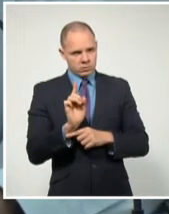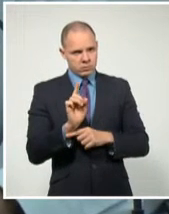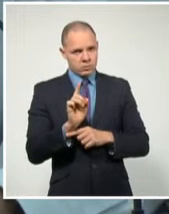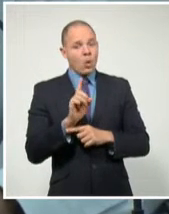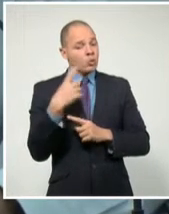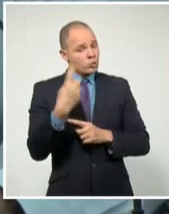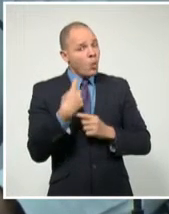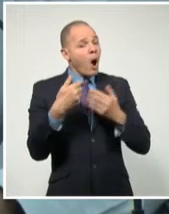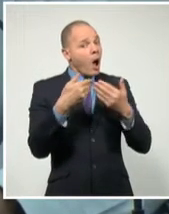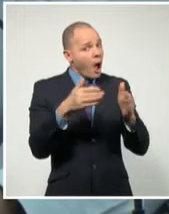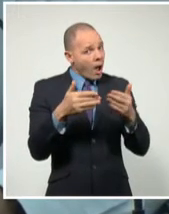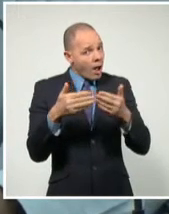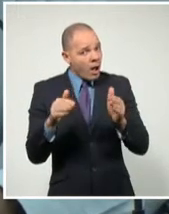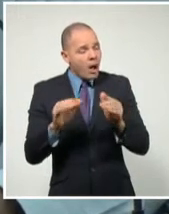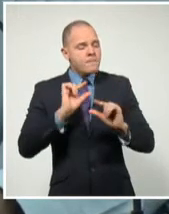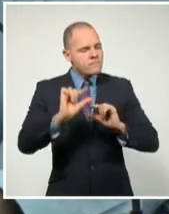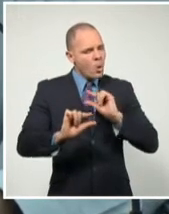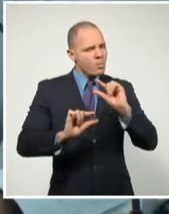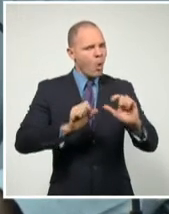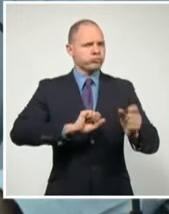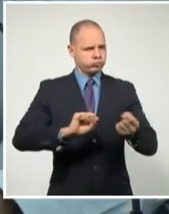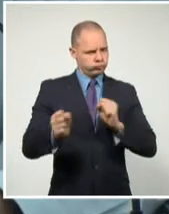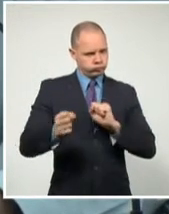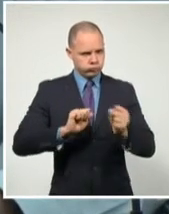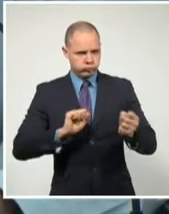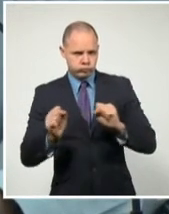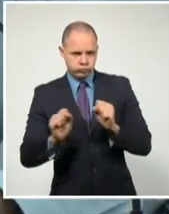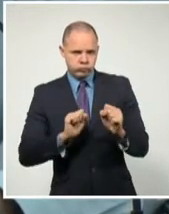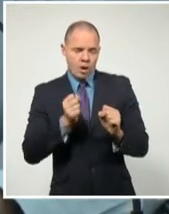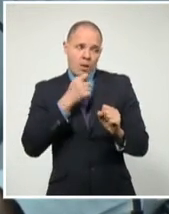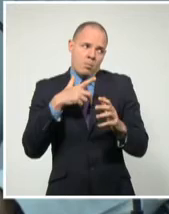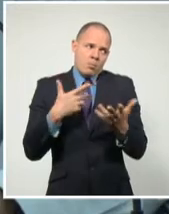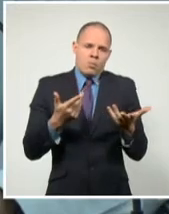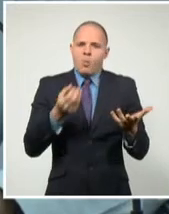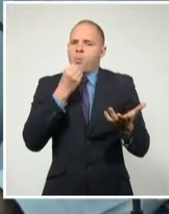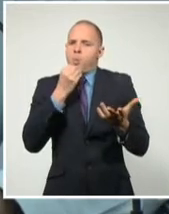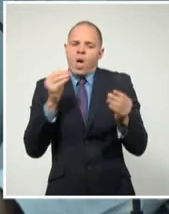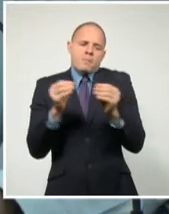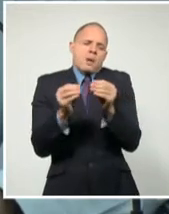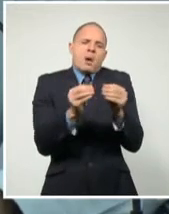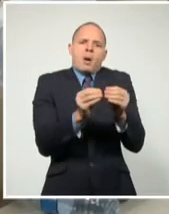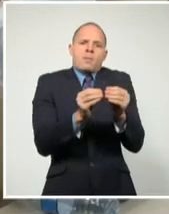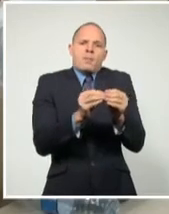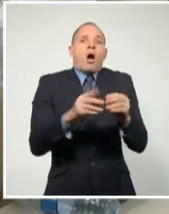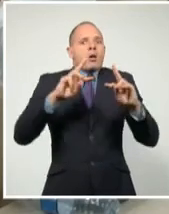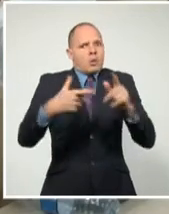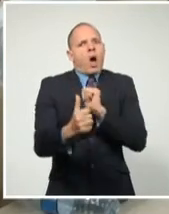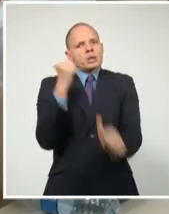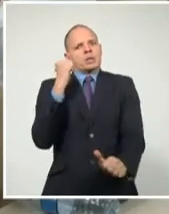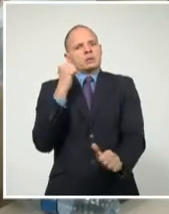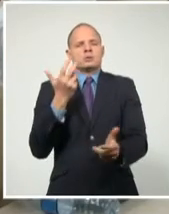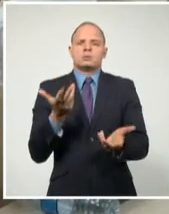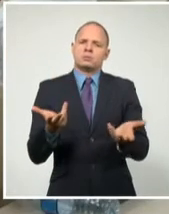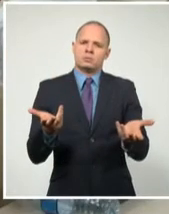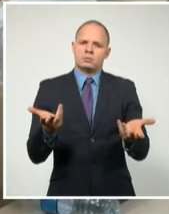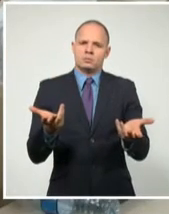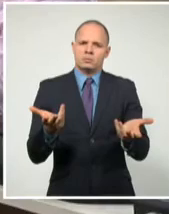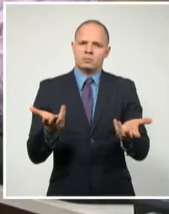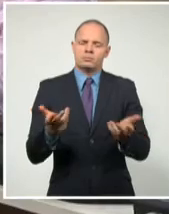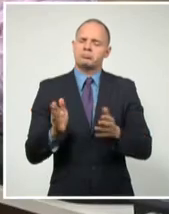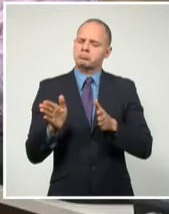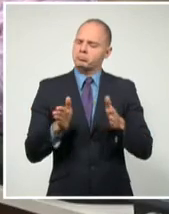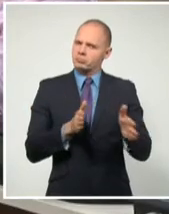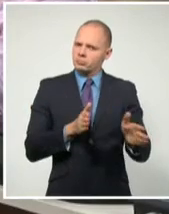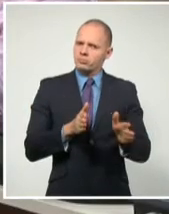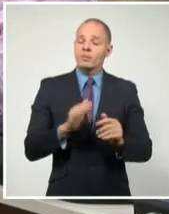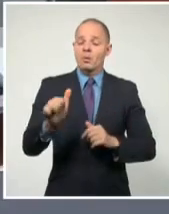nuevos procesos de contagio y de esta enfermedad. Díaz-Canel dijo que Cuba dará